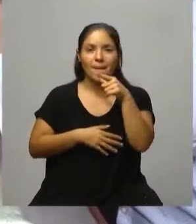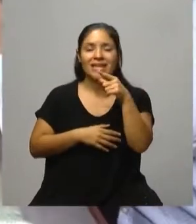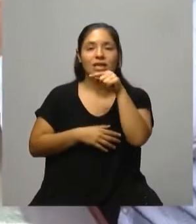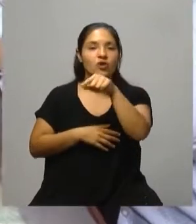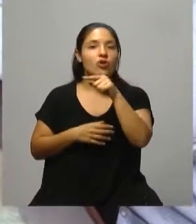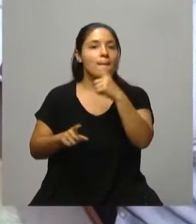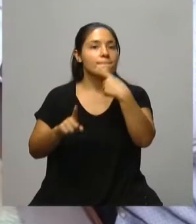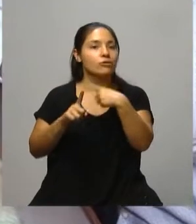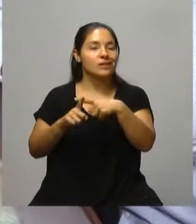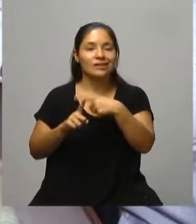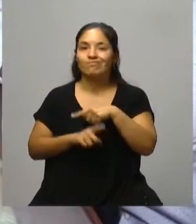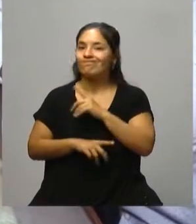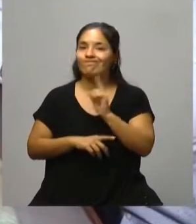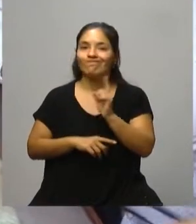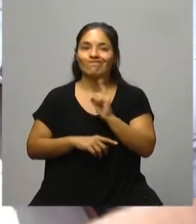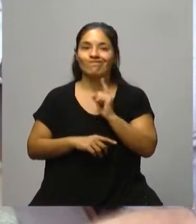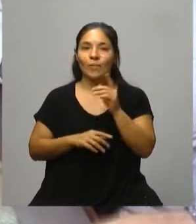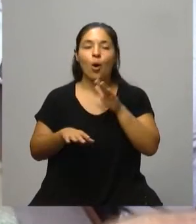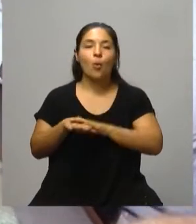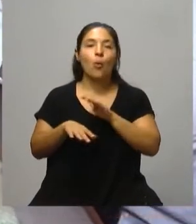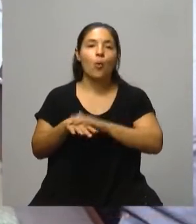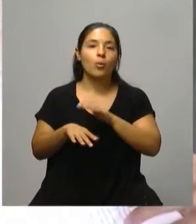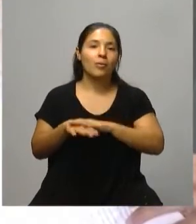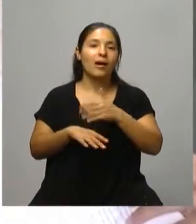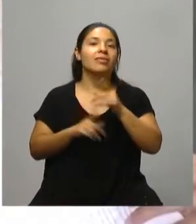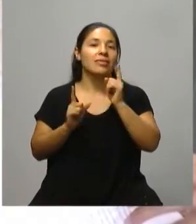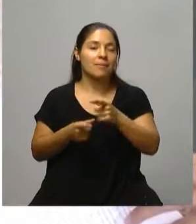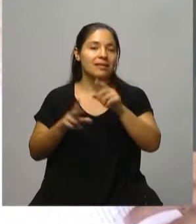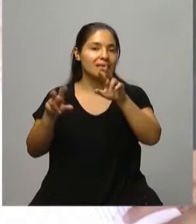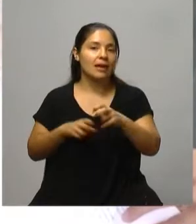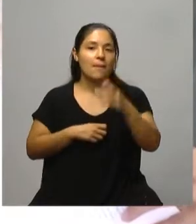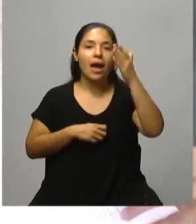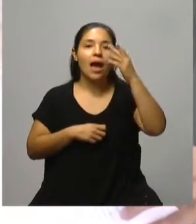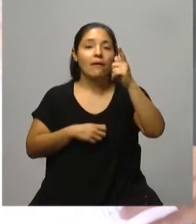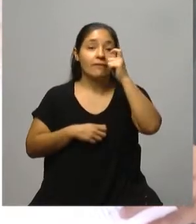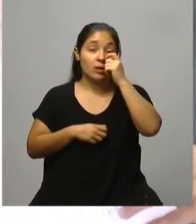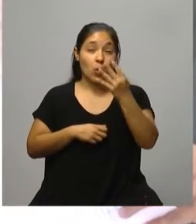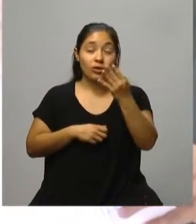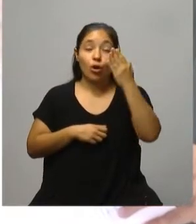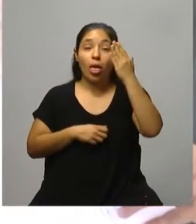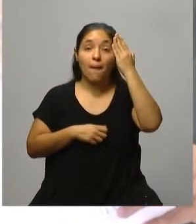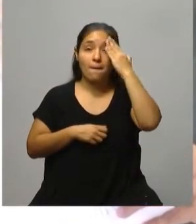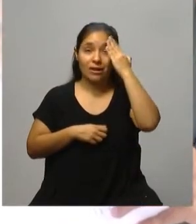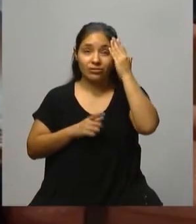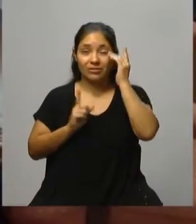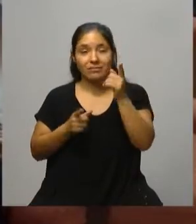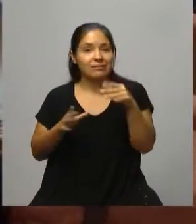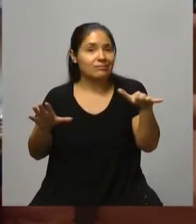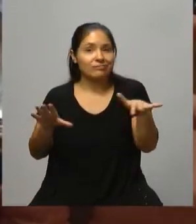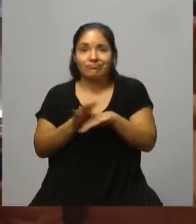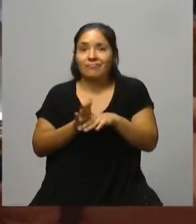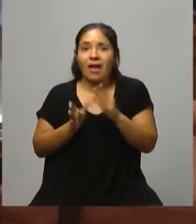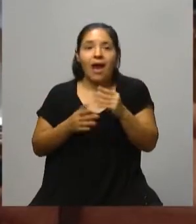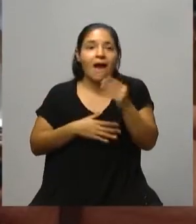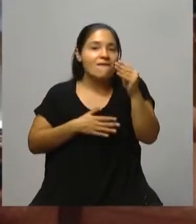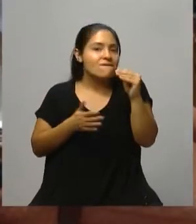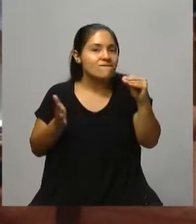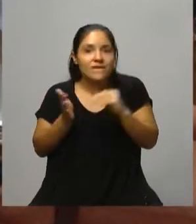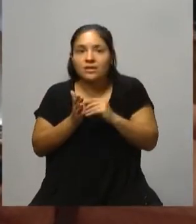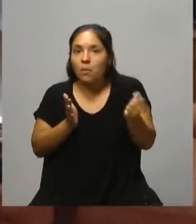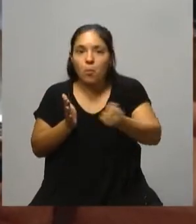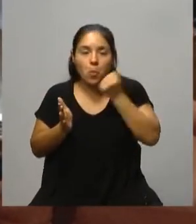Alfredo Cornejo sigue influyendo en la vida política de la Unión Cívica Radical y en las decisiones. ¿Sí? Los candidatos que